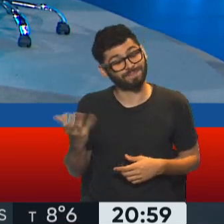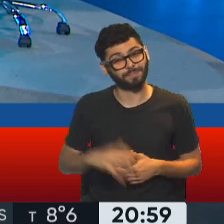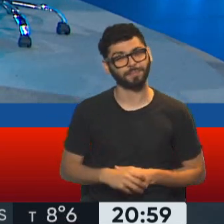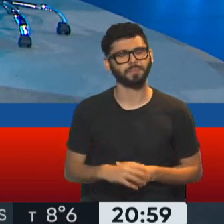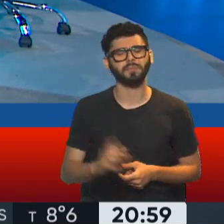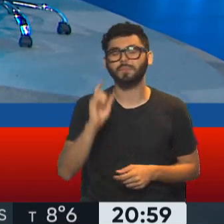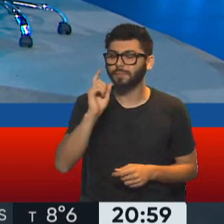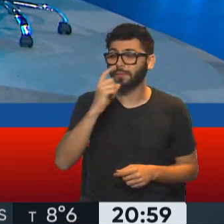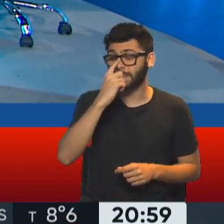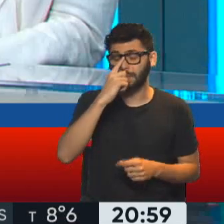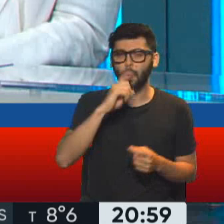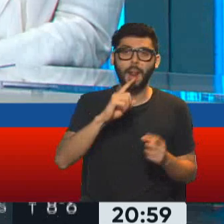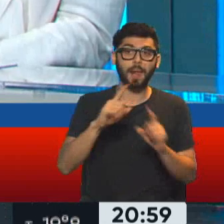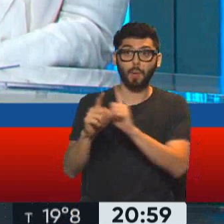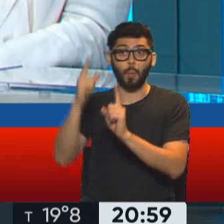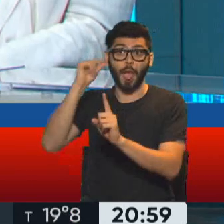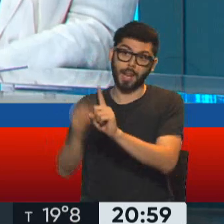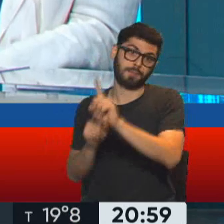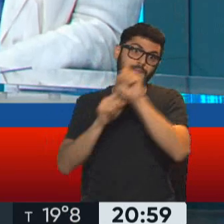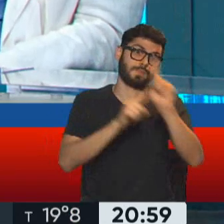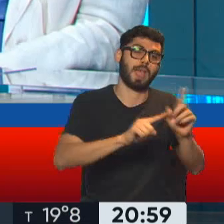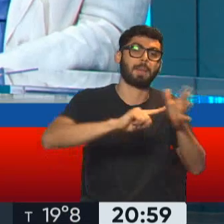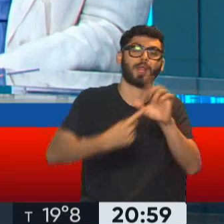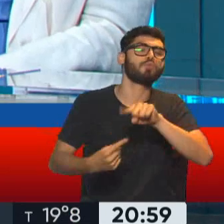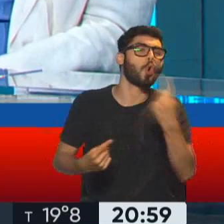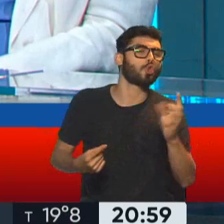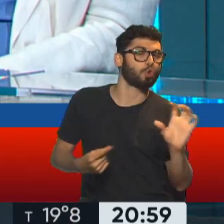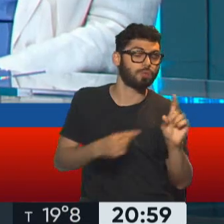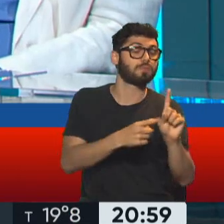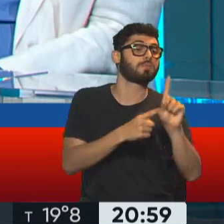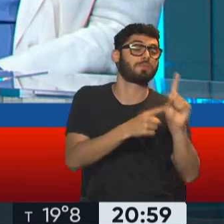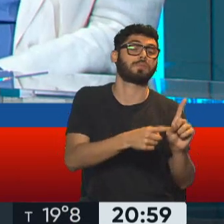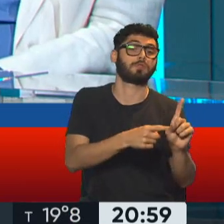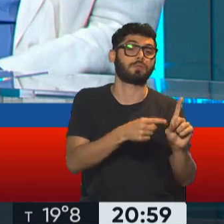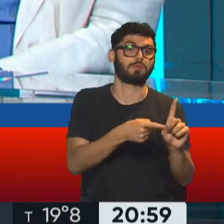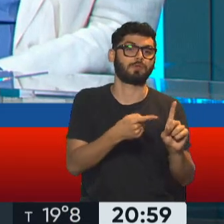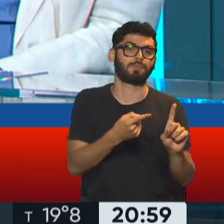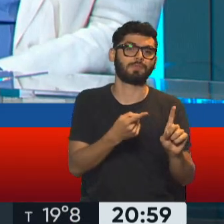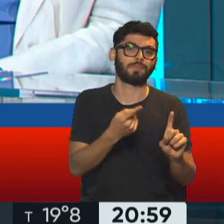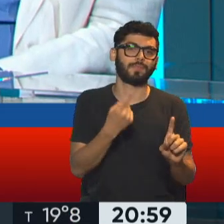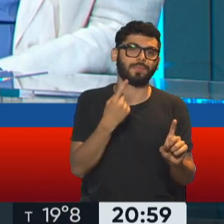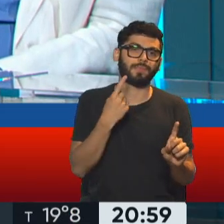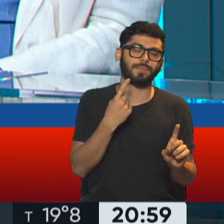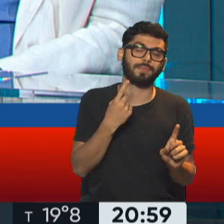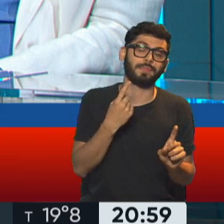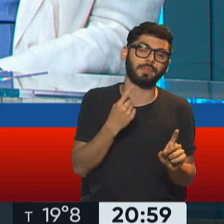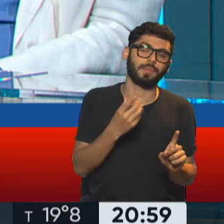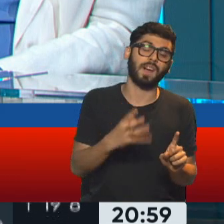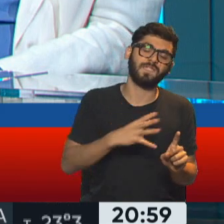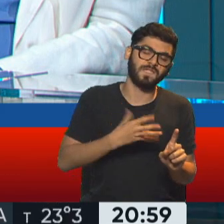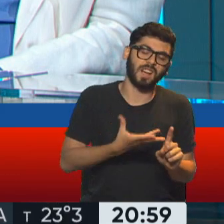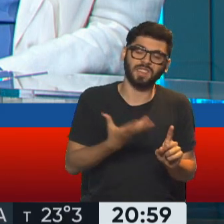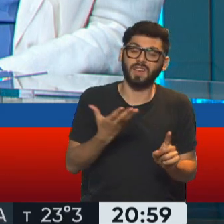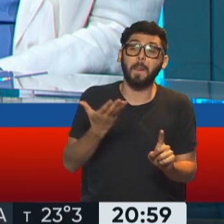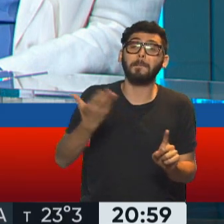trasladada a la capital, trasladada a otro distrito, ella debería tener una palabra respecto de su pasado, algo